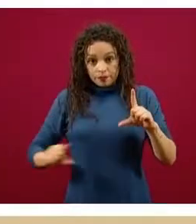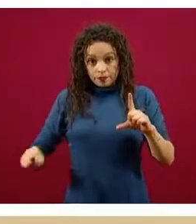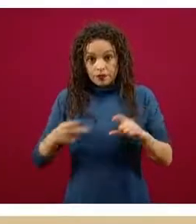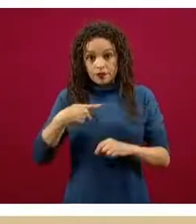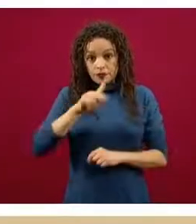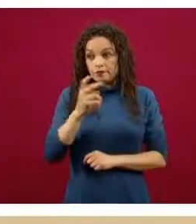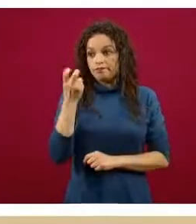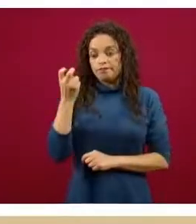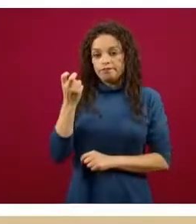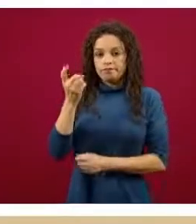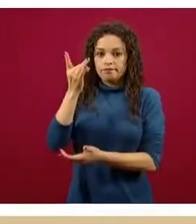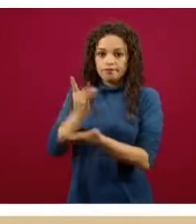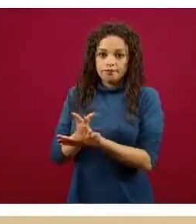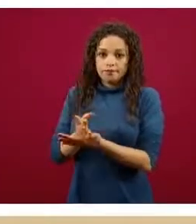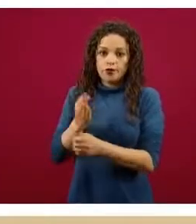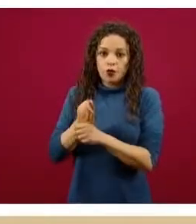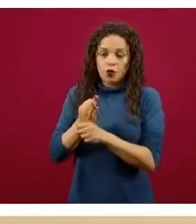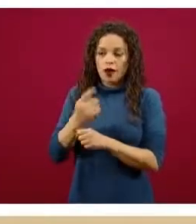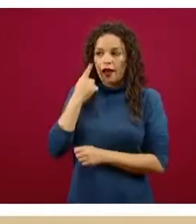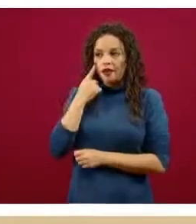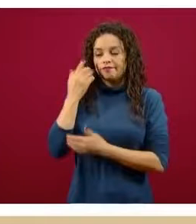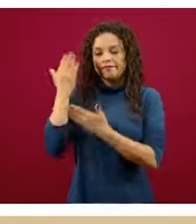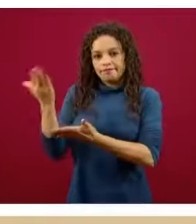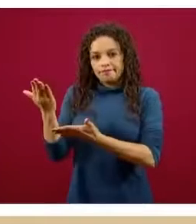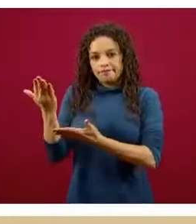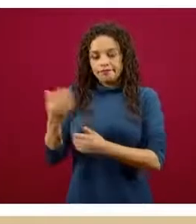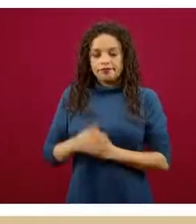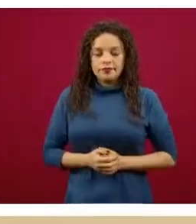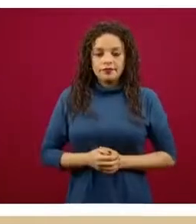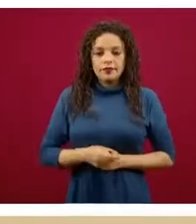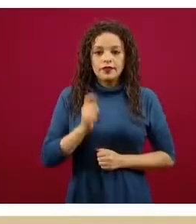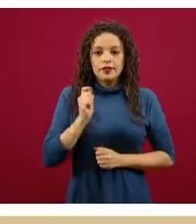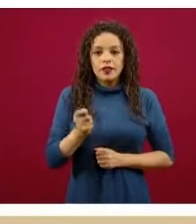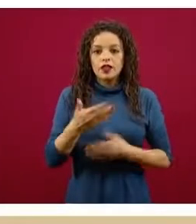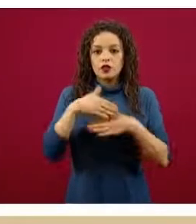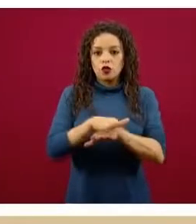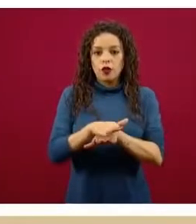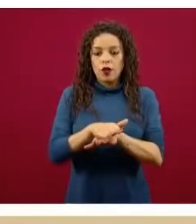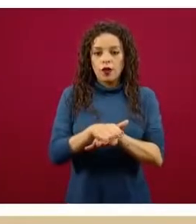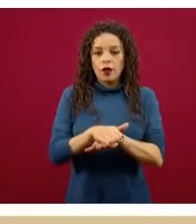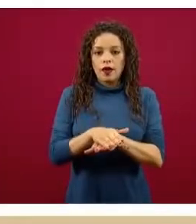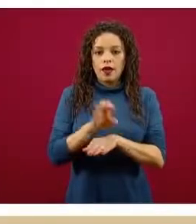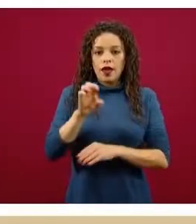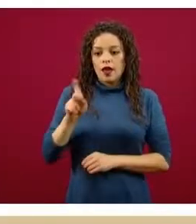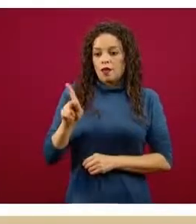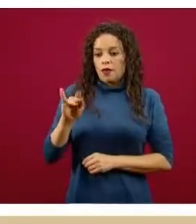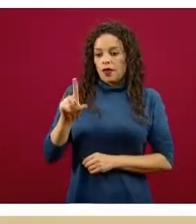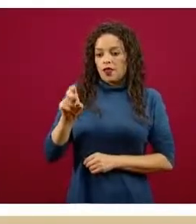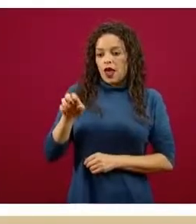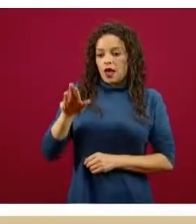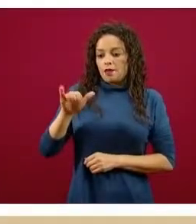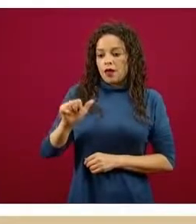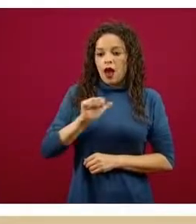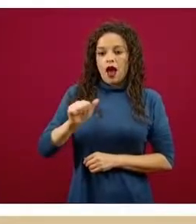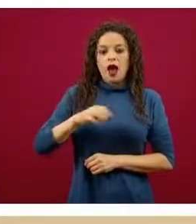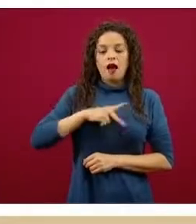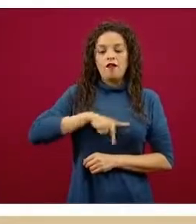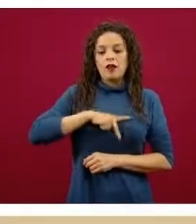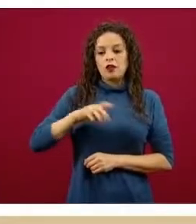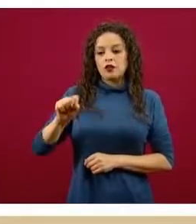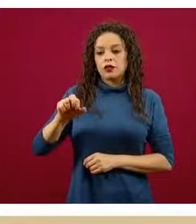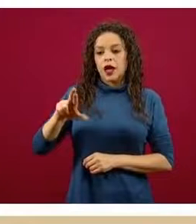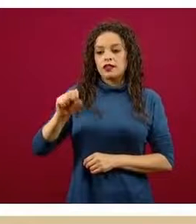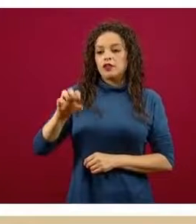estas particularmente que estamos presentando sobre la epidemia de SARS-CoV-2. Tenemos aún